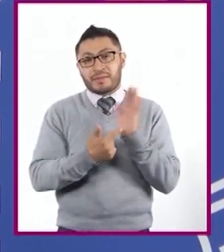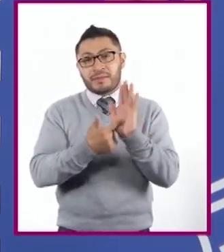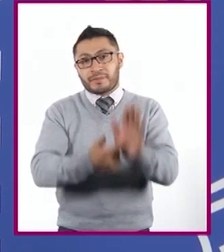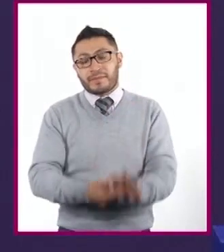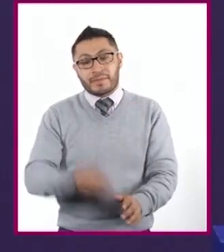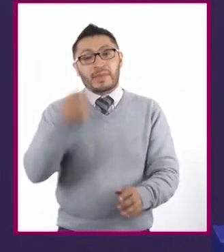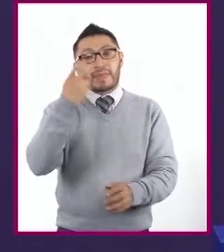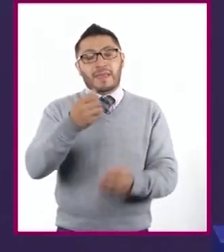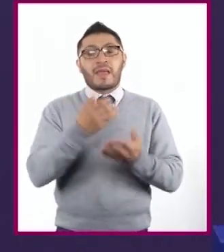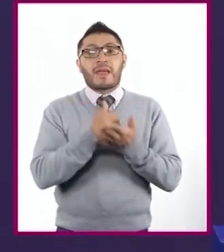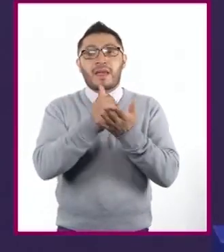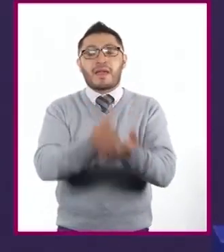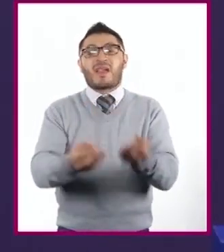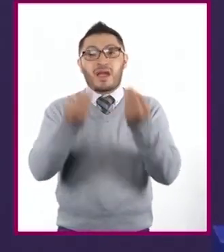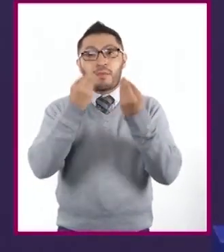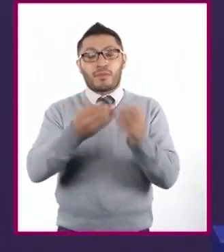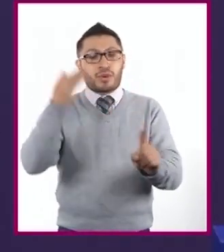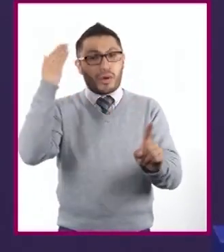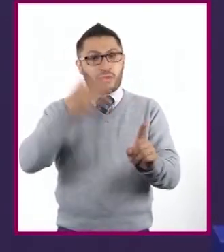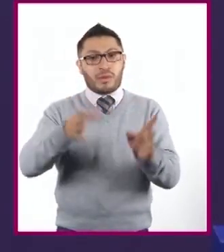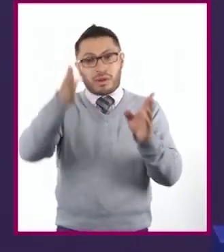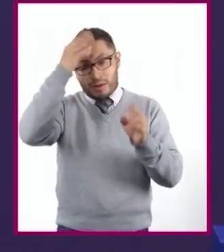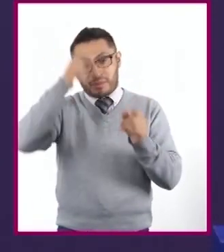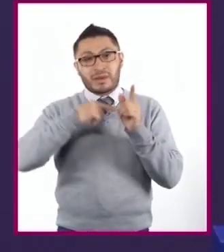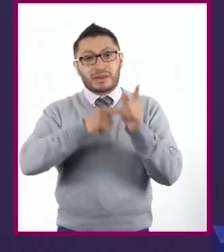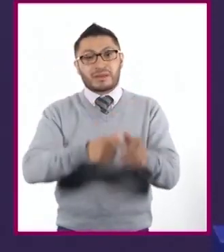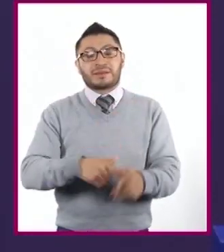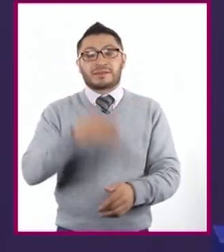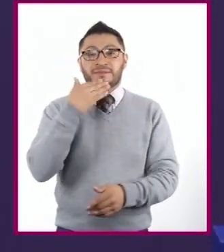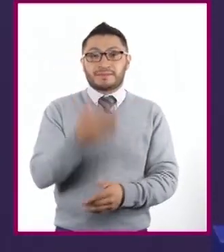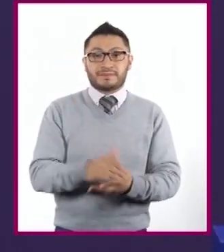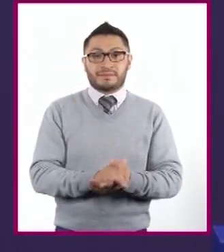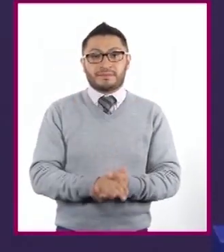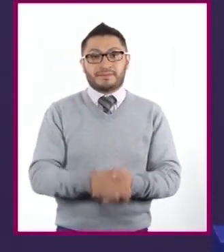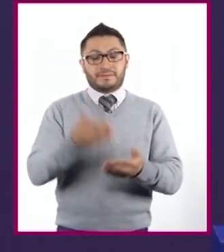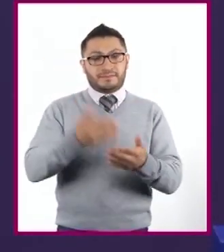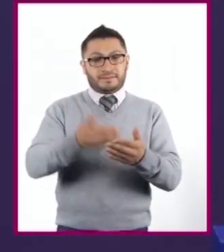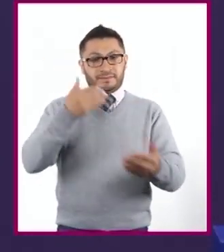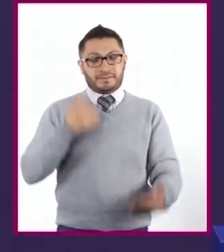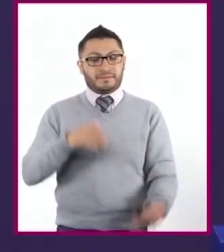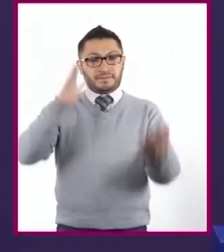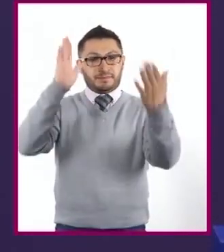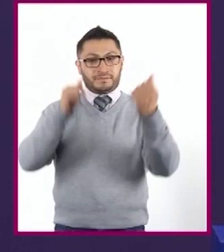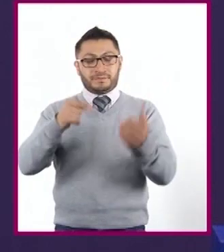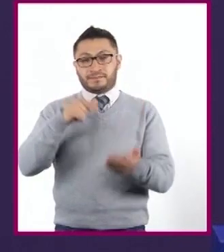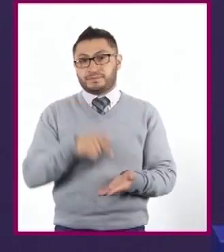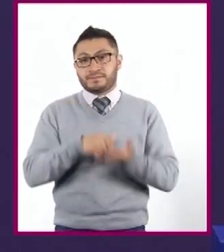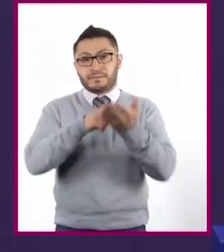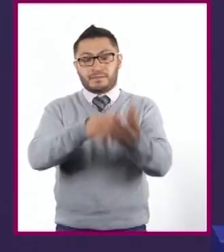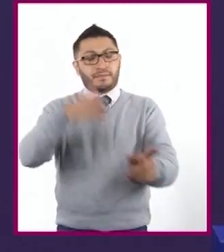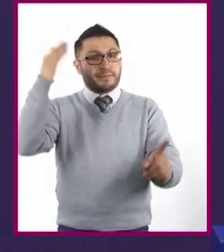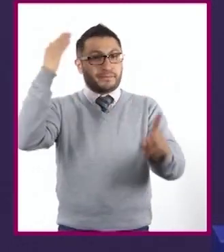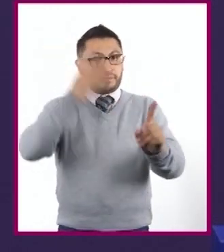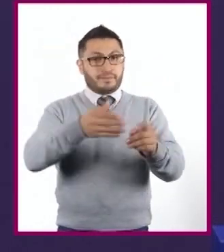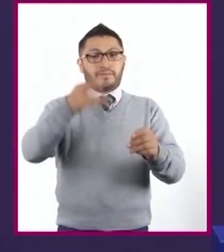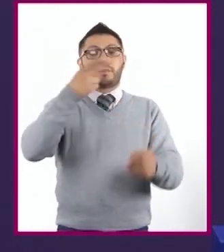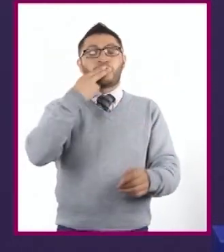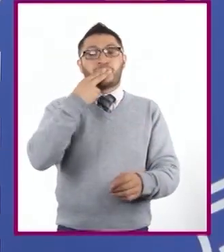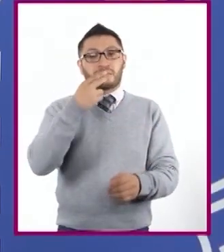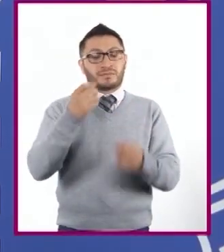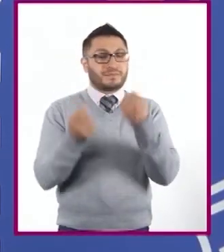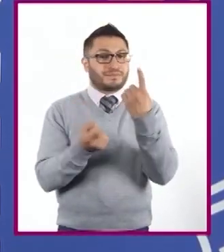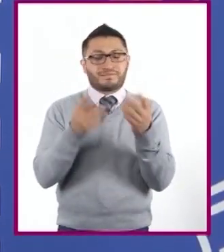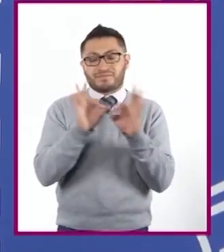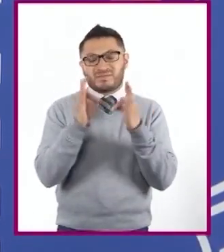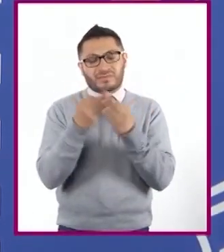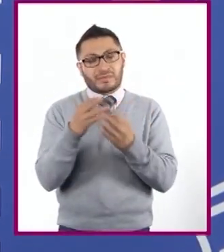que son de gran ayuda para seguir aprendiendo. Bien, antes de despedirnos les propongo un reto. Utilicen algunas